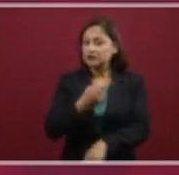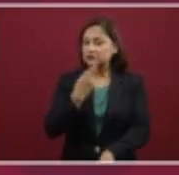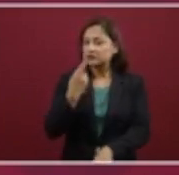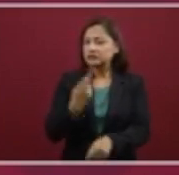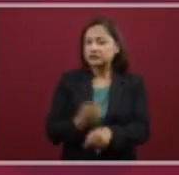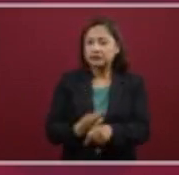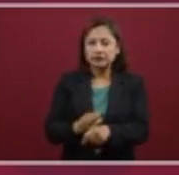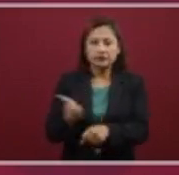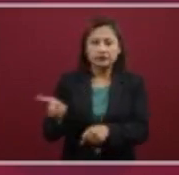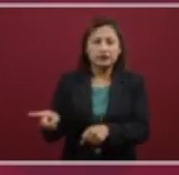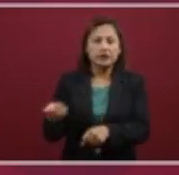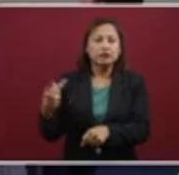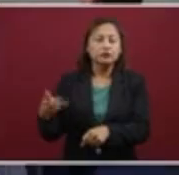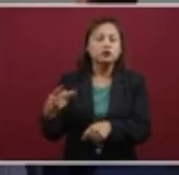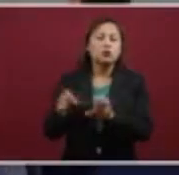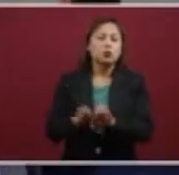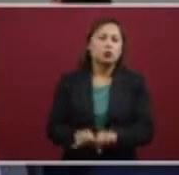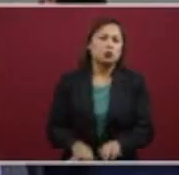importantísima,